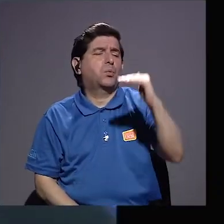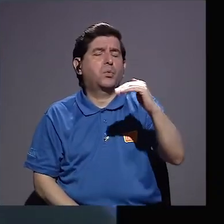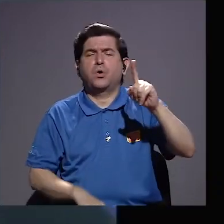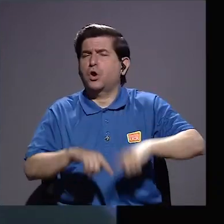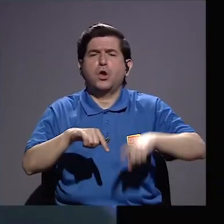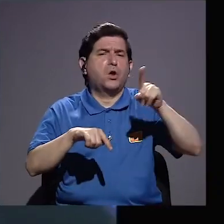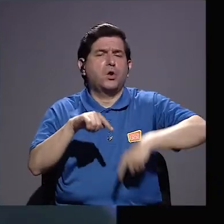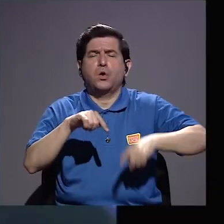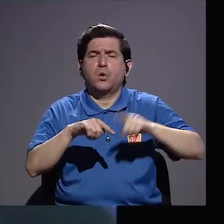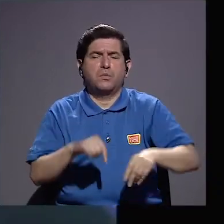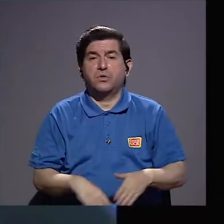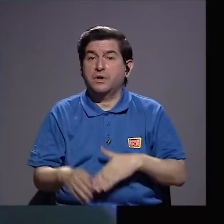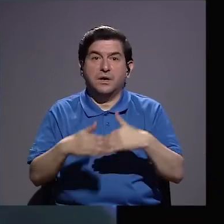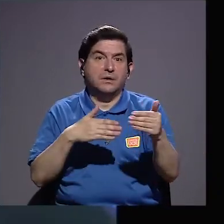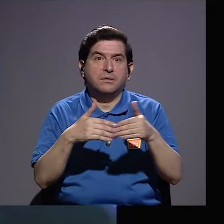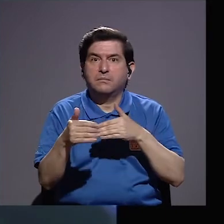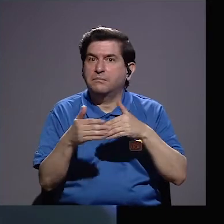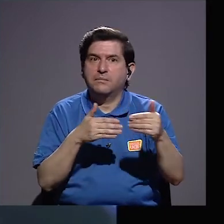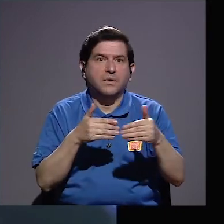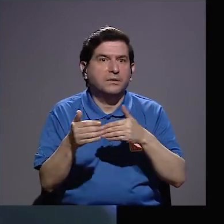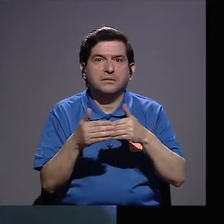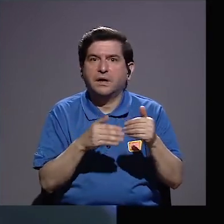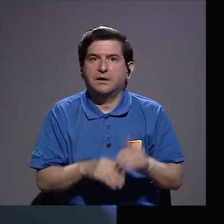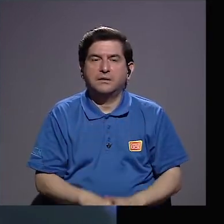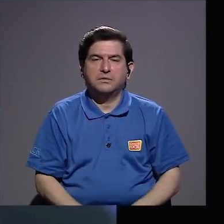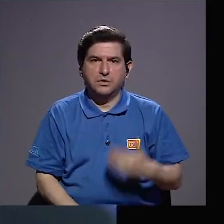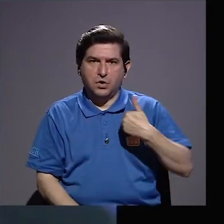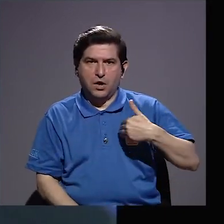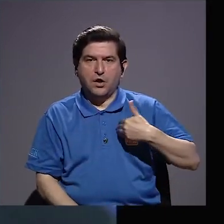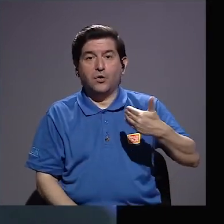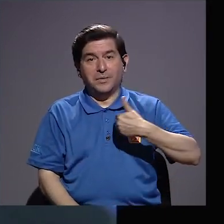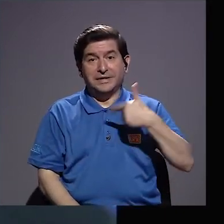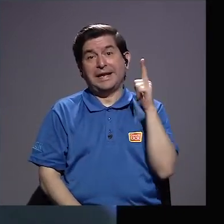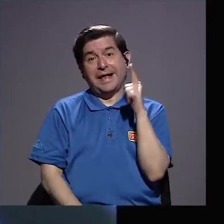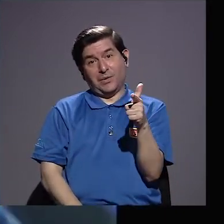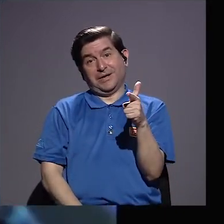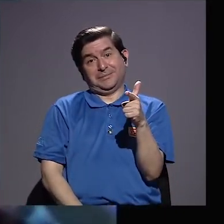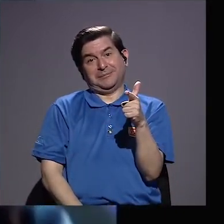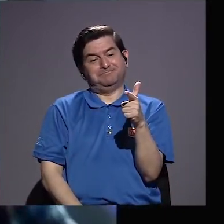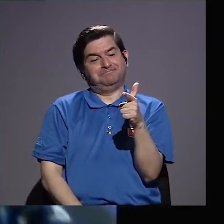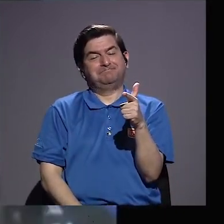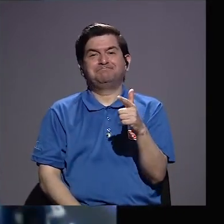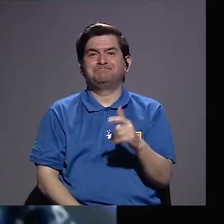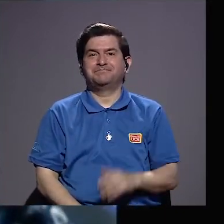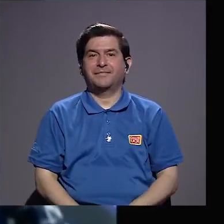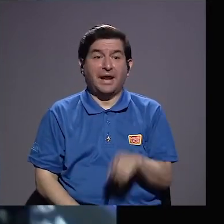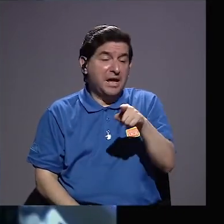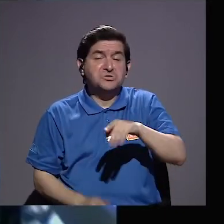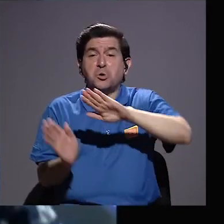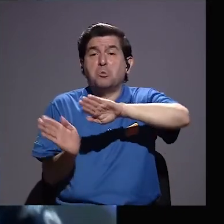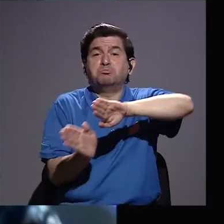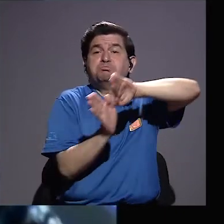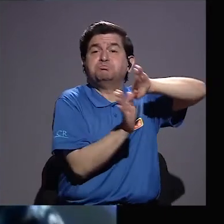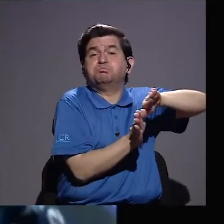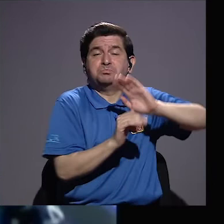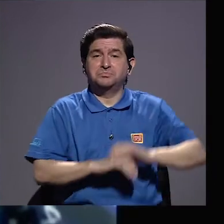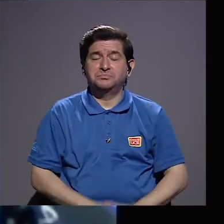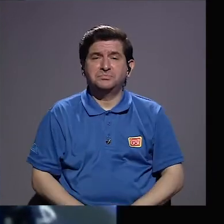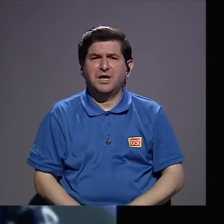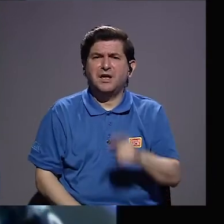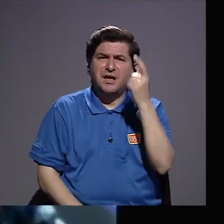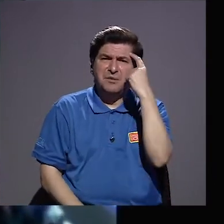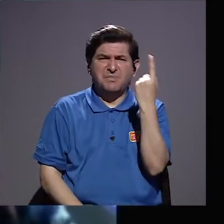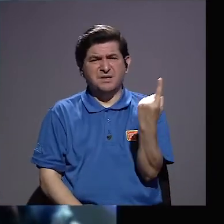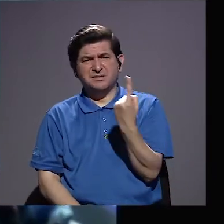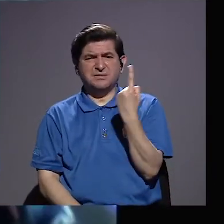era pequeñito y no pudo verla, a pesar de que él tenía una pistola. O sea, eso lo obvió, y nada